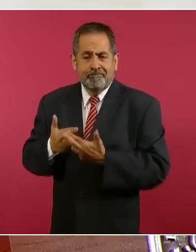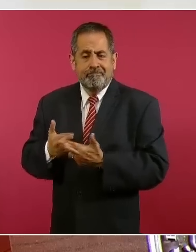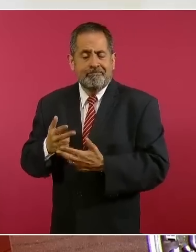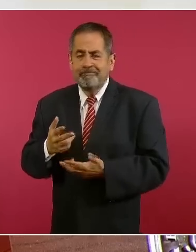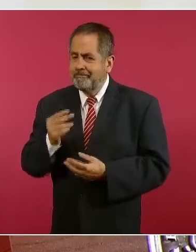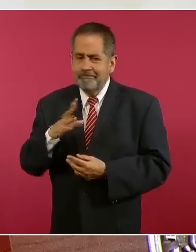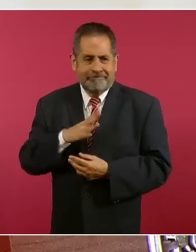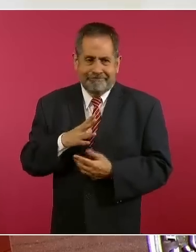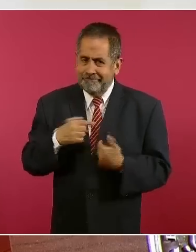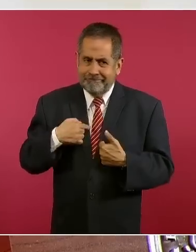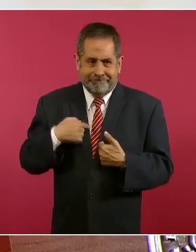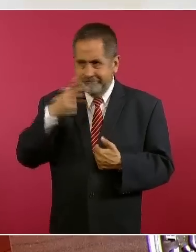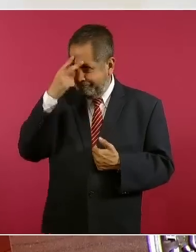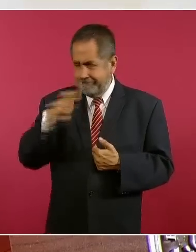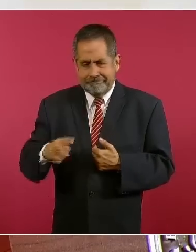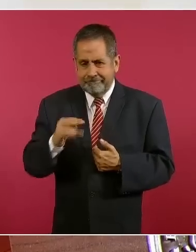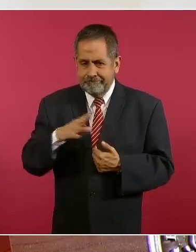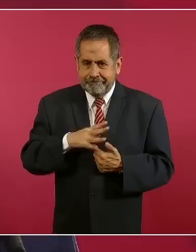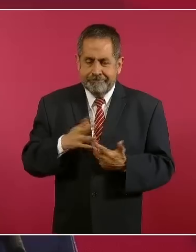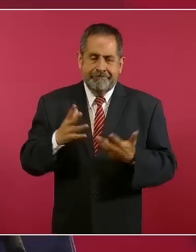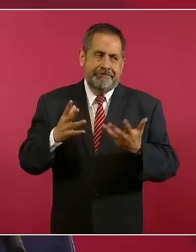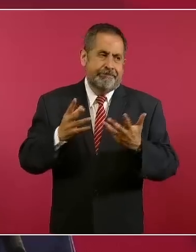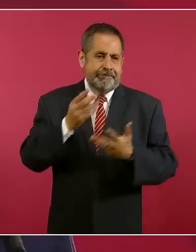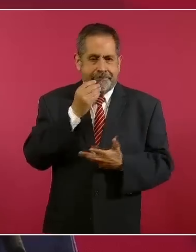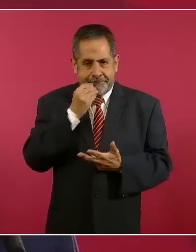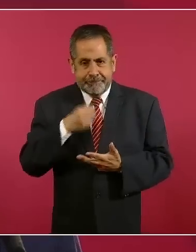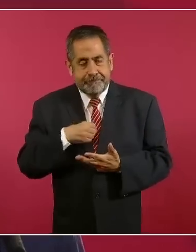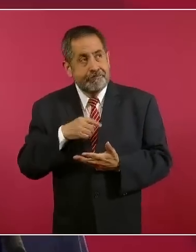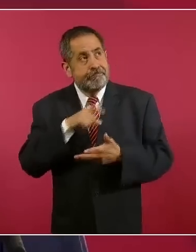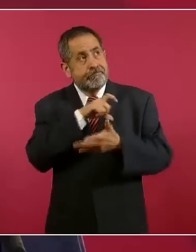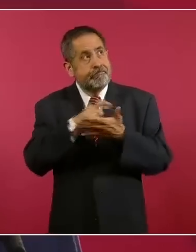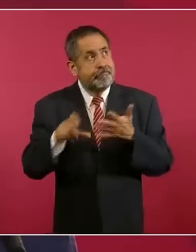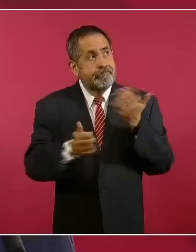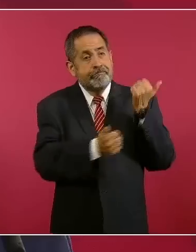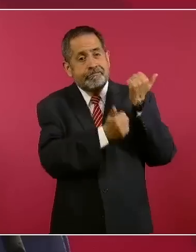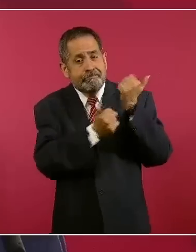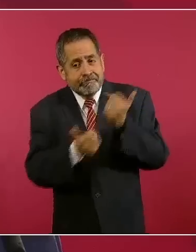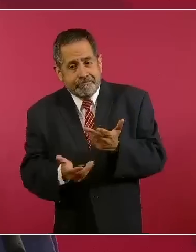en alimentos y se tienen muchos que importar,